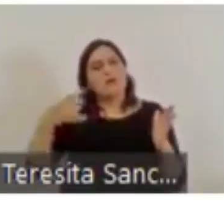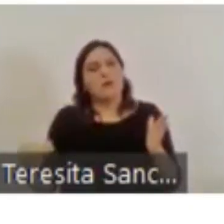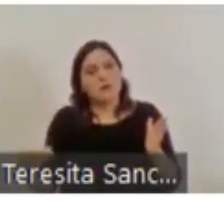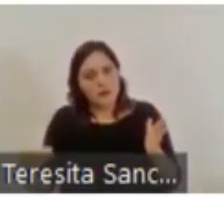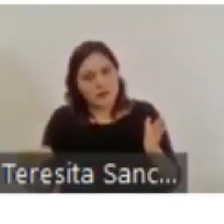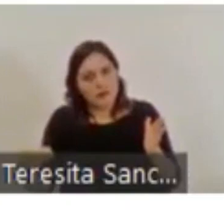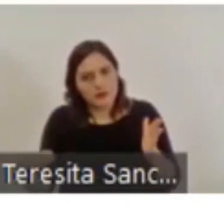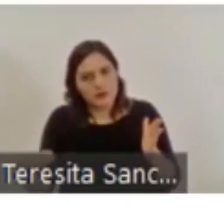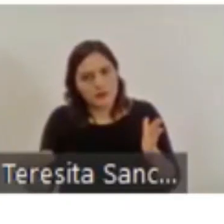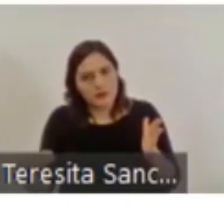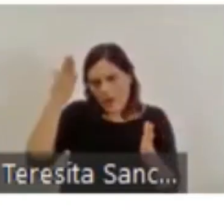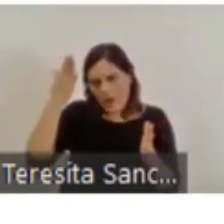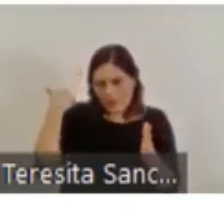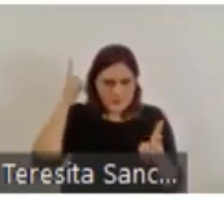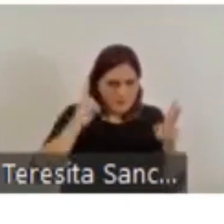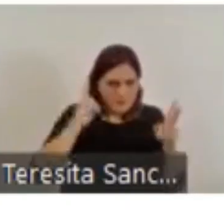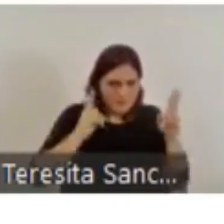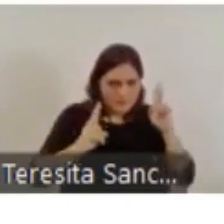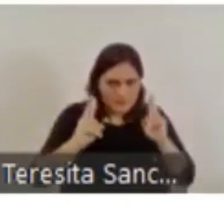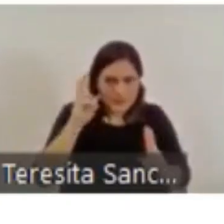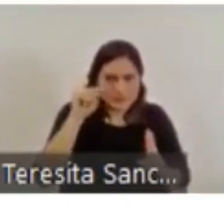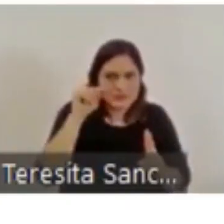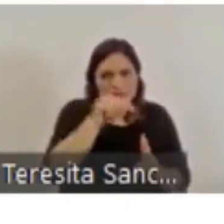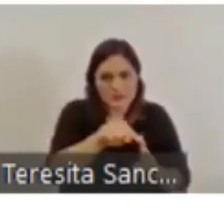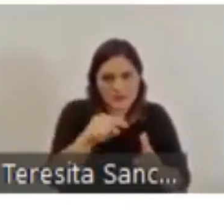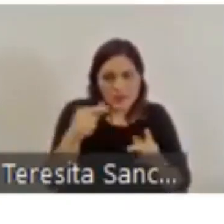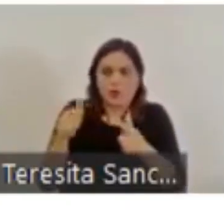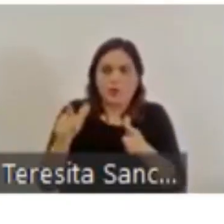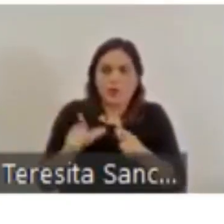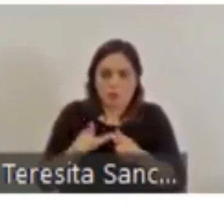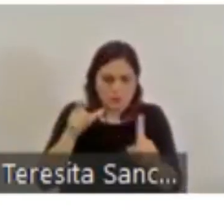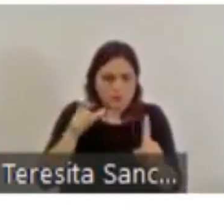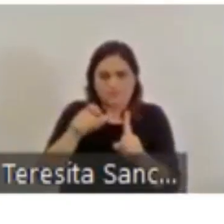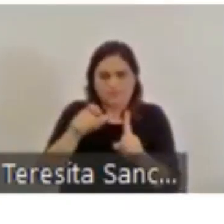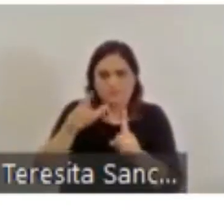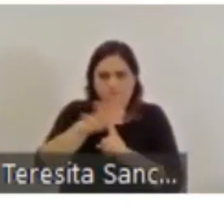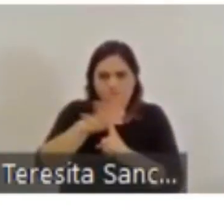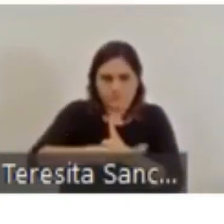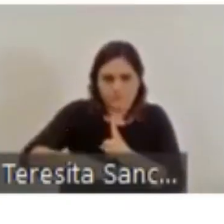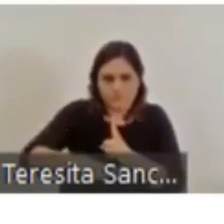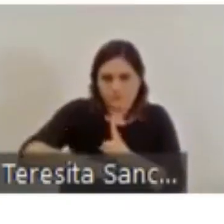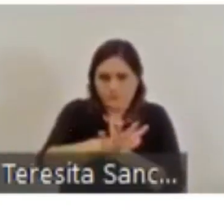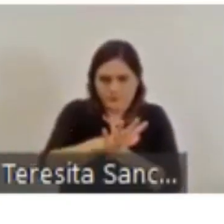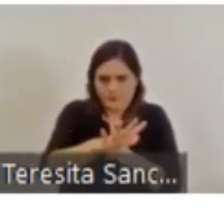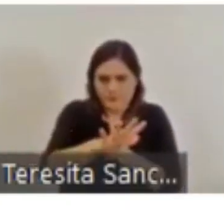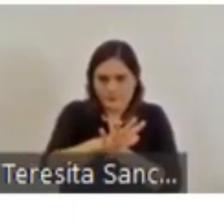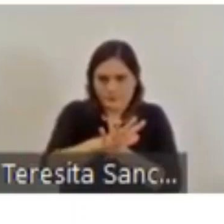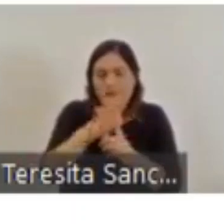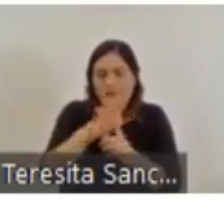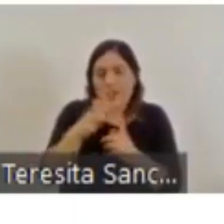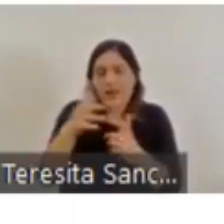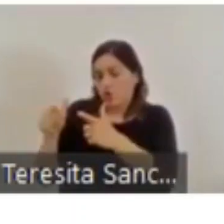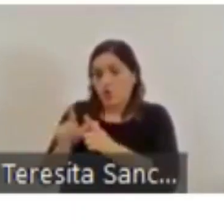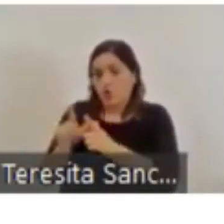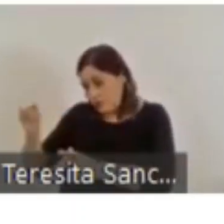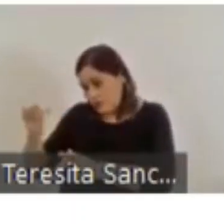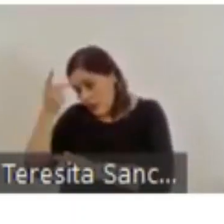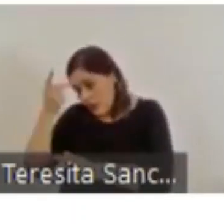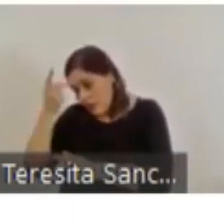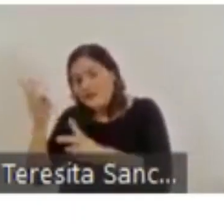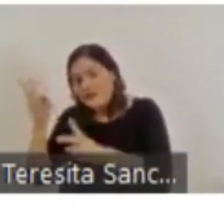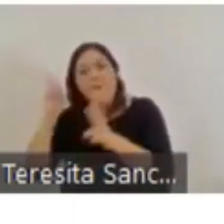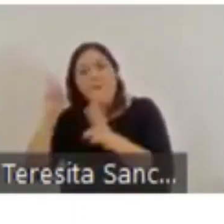visita con el grupo de Protección Civil del municipio de San Luis Potosí a Querépolis, pues fue para eso,